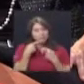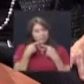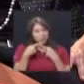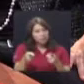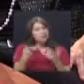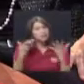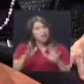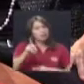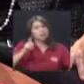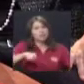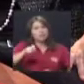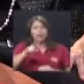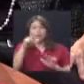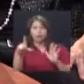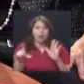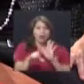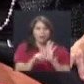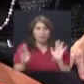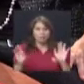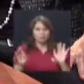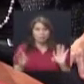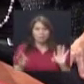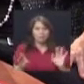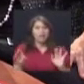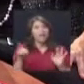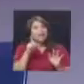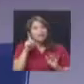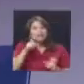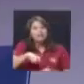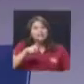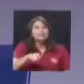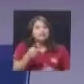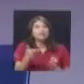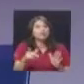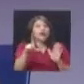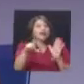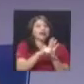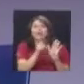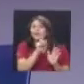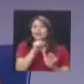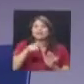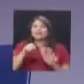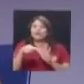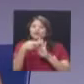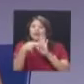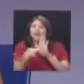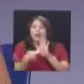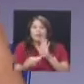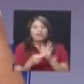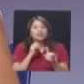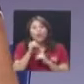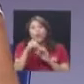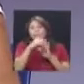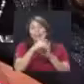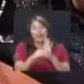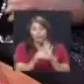si además es una ley entonces lugares de moda es una ley no es un reglamento ni un decreto